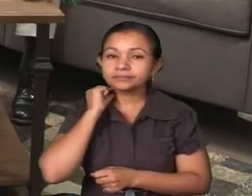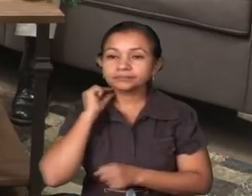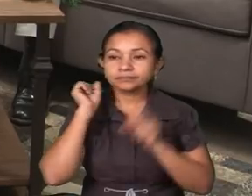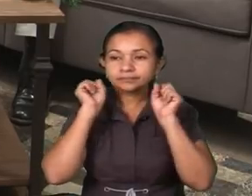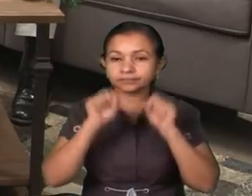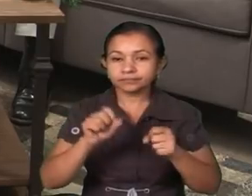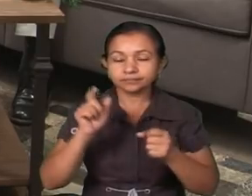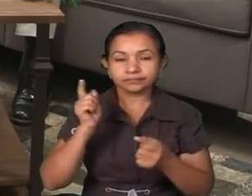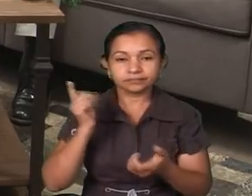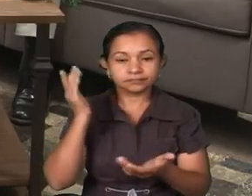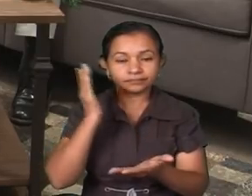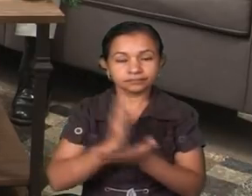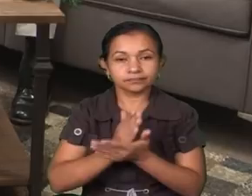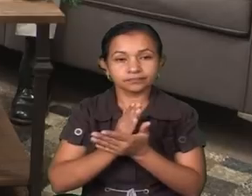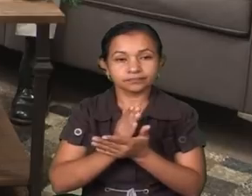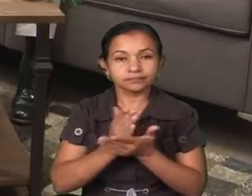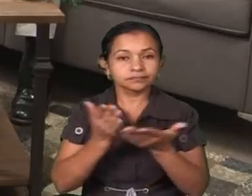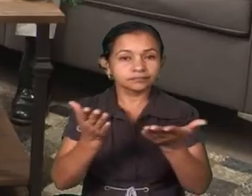tomaron esa disposición para